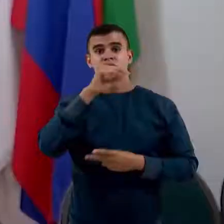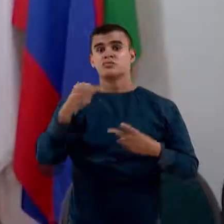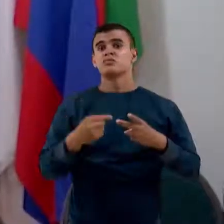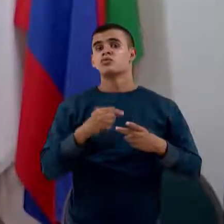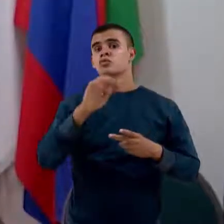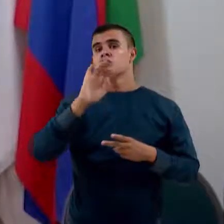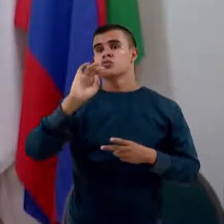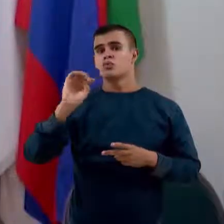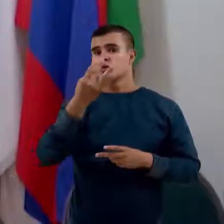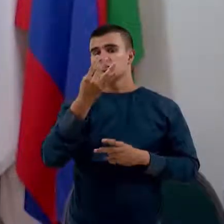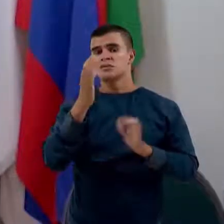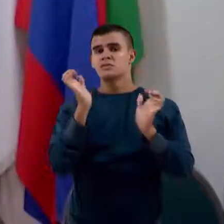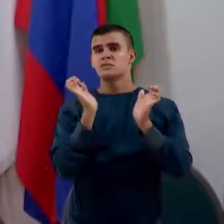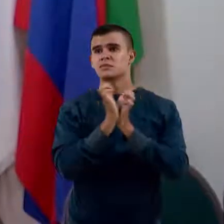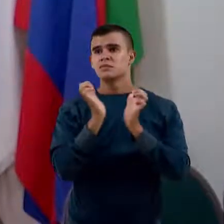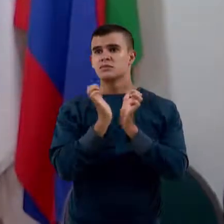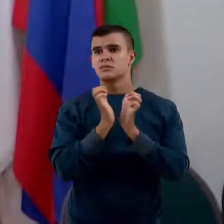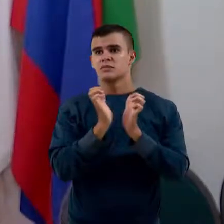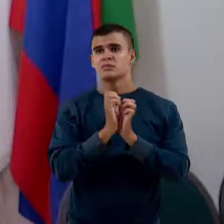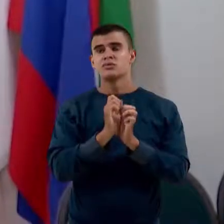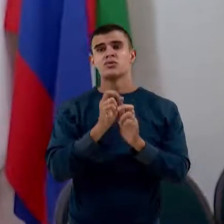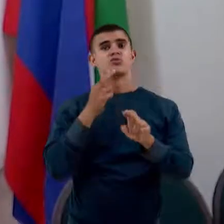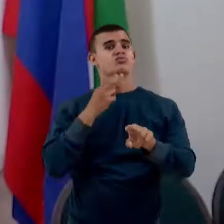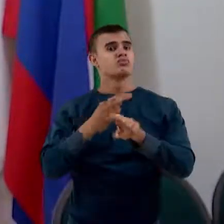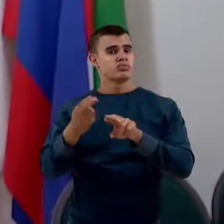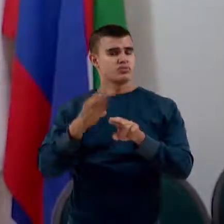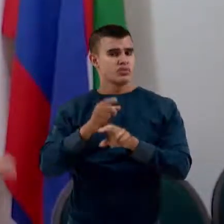el 4 de mayo también tuvimos una siembra muy